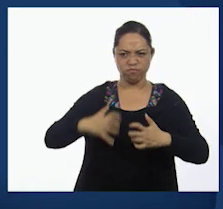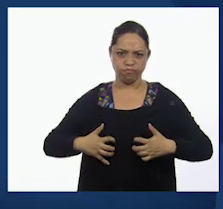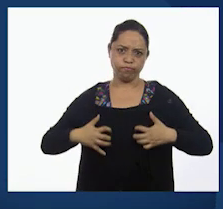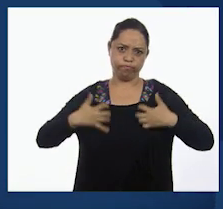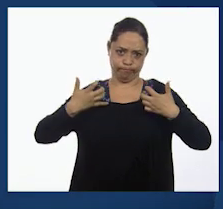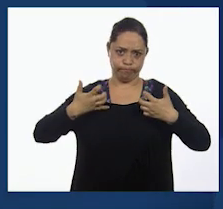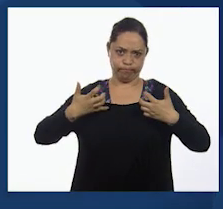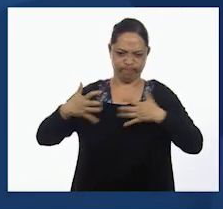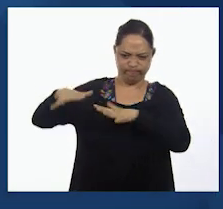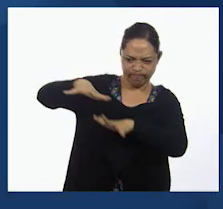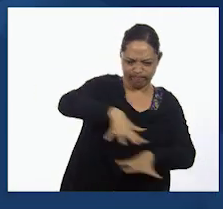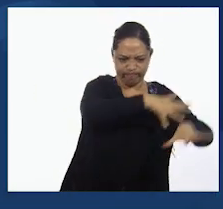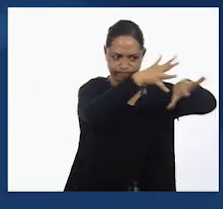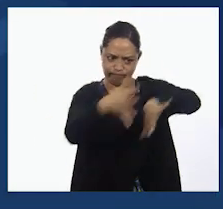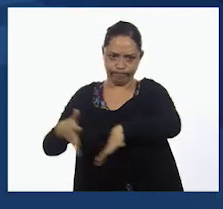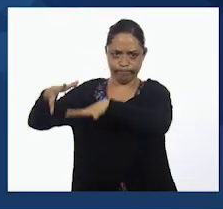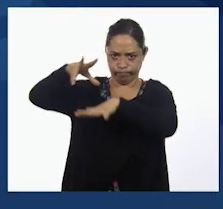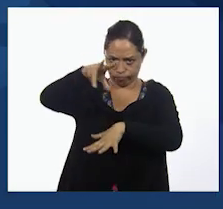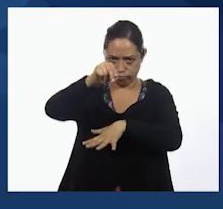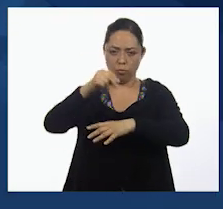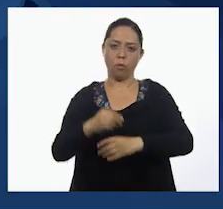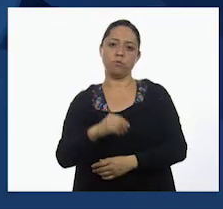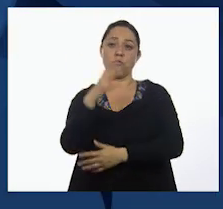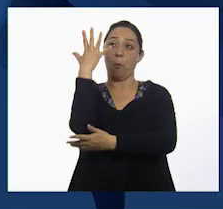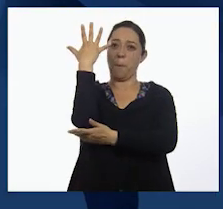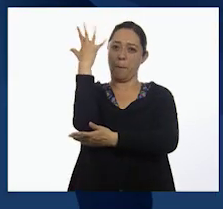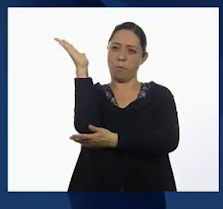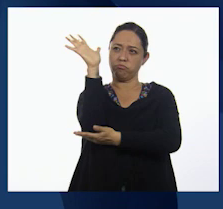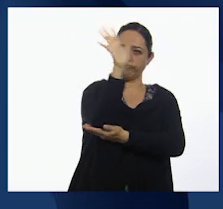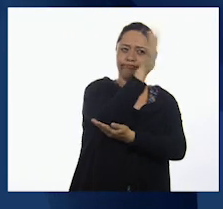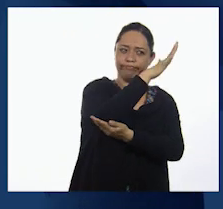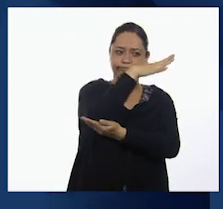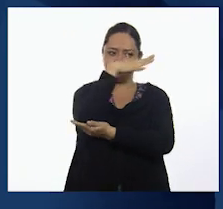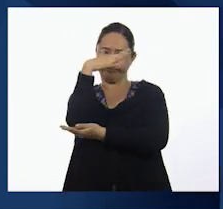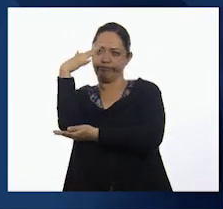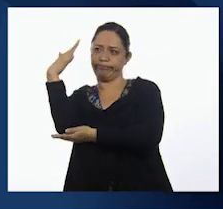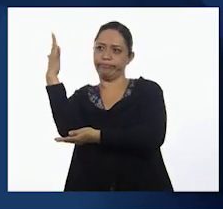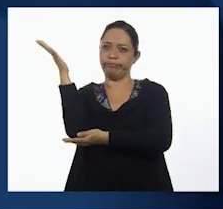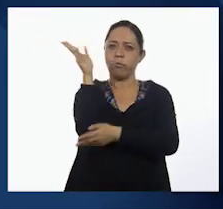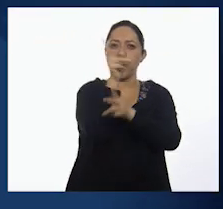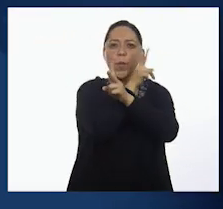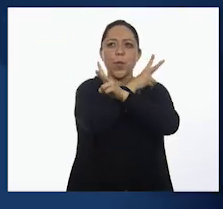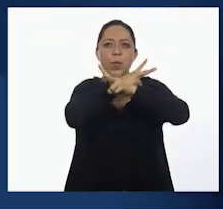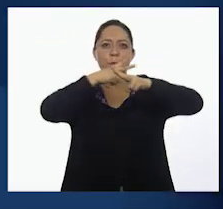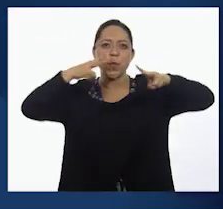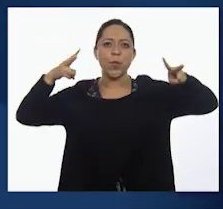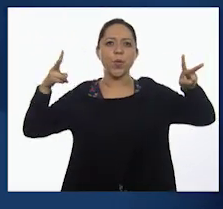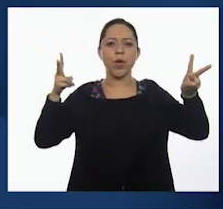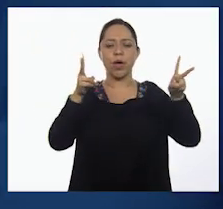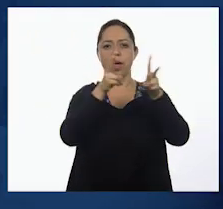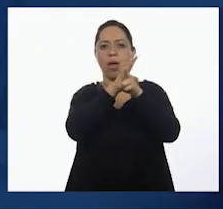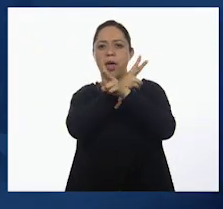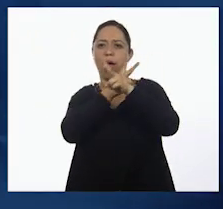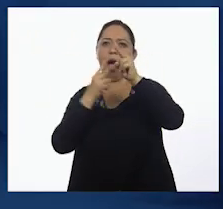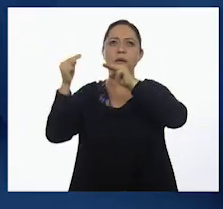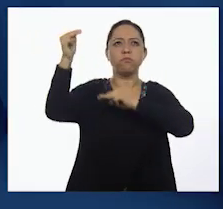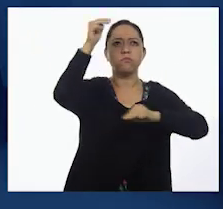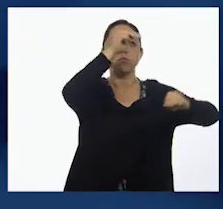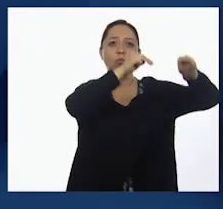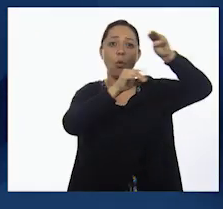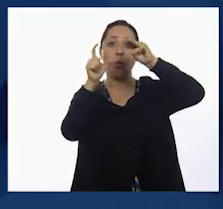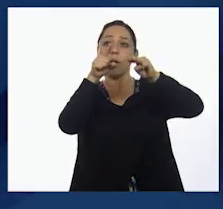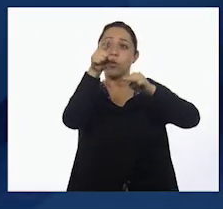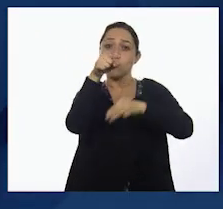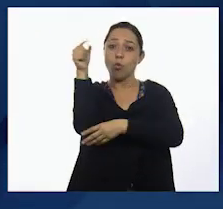Una palmera. Señora de los vientos, garza de la llanura, cuando te meces canta tu